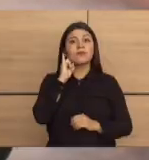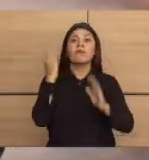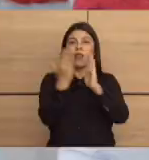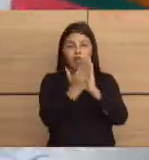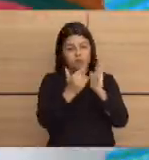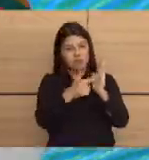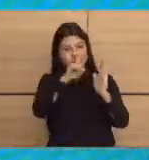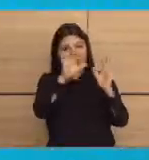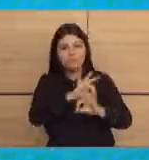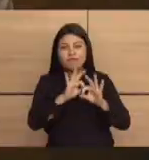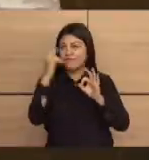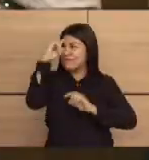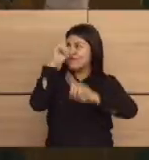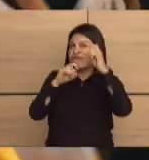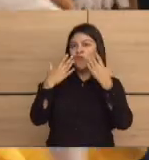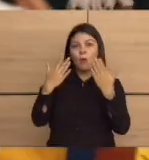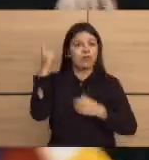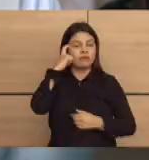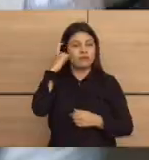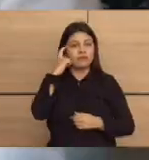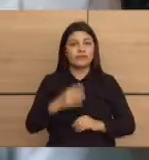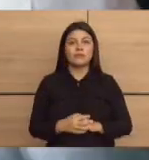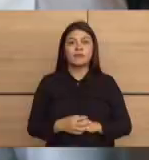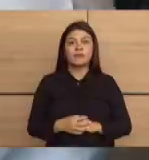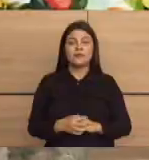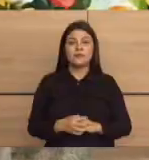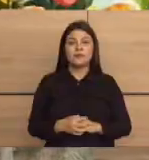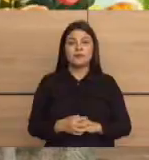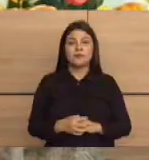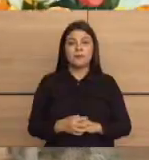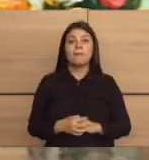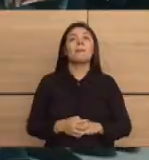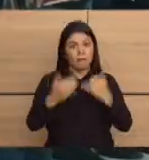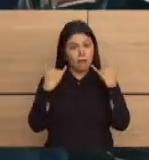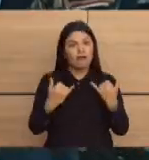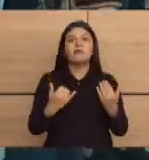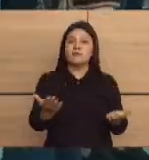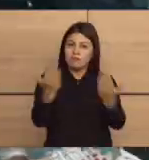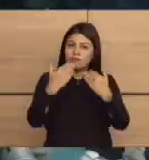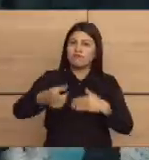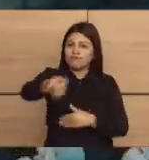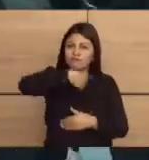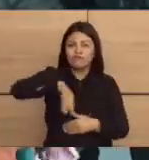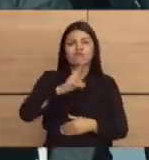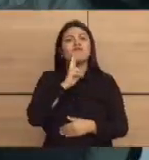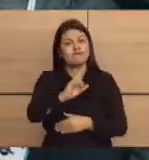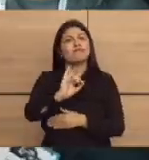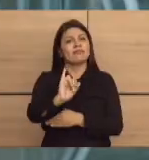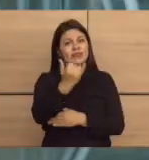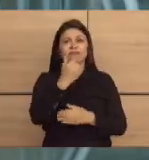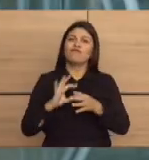con buen pensamiento. Lo que nosotros decimos, ¿sí? Suma yuñay, suma